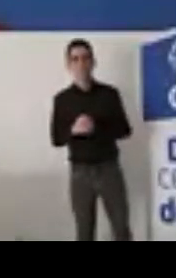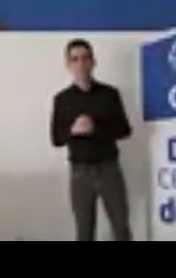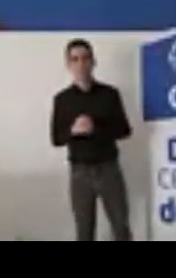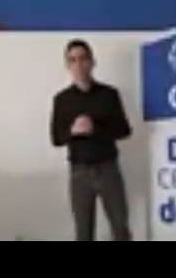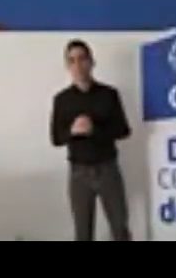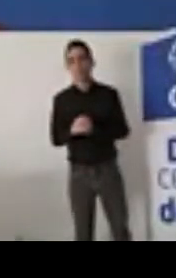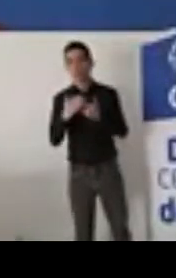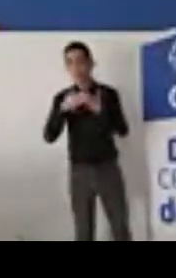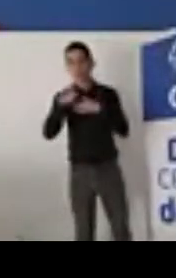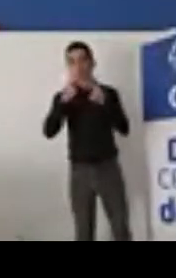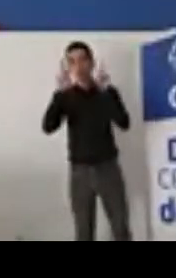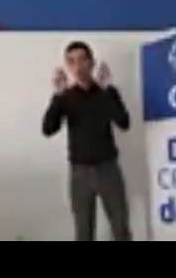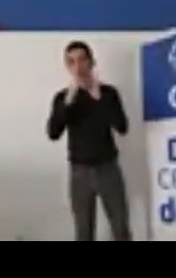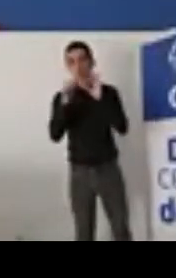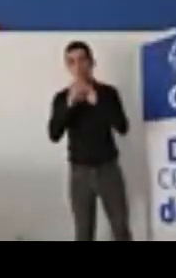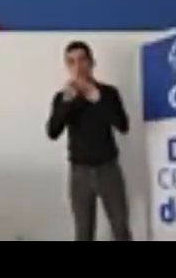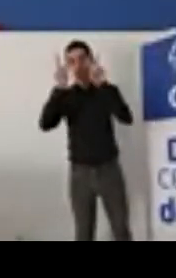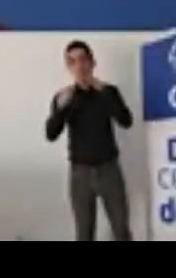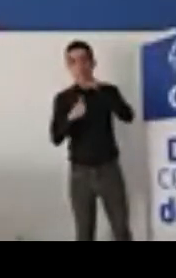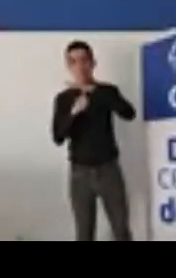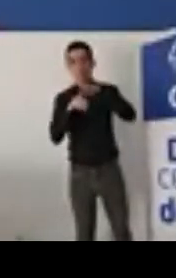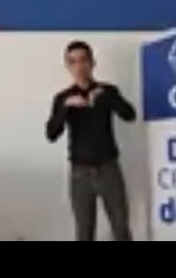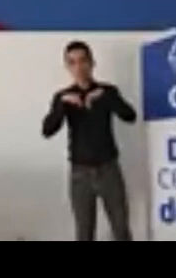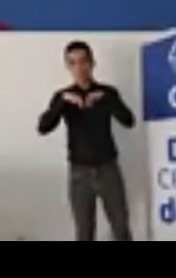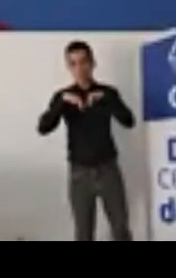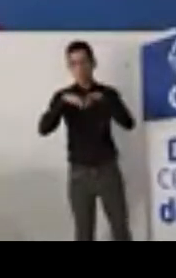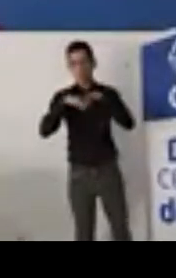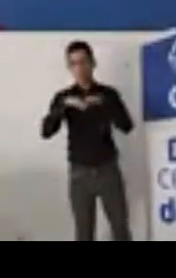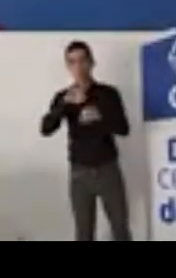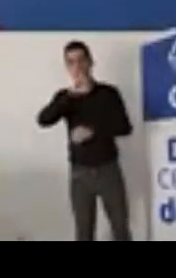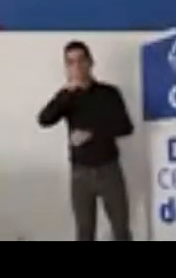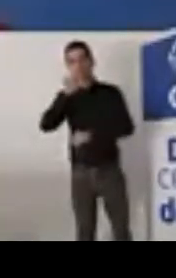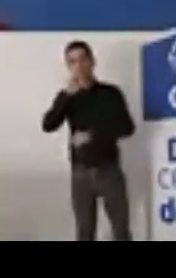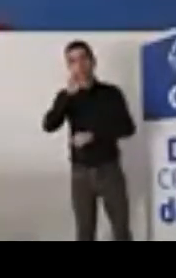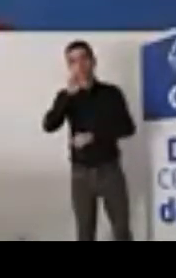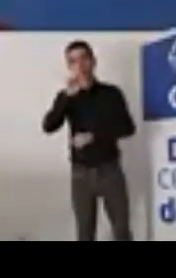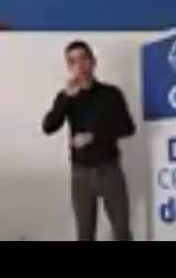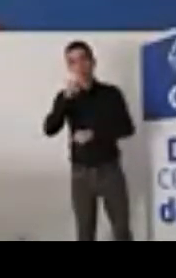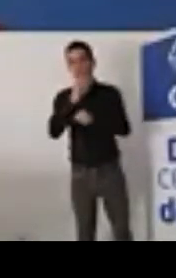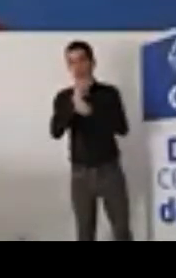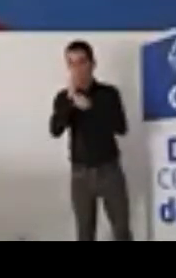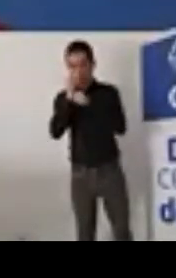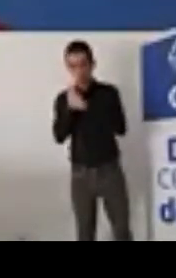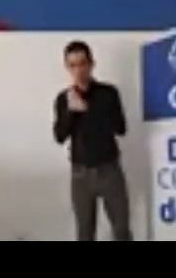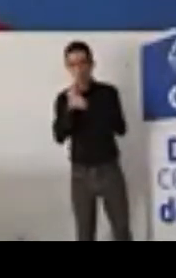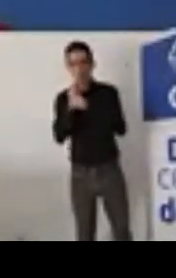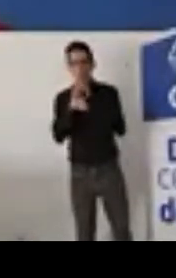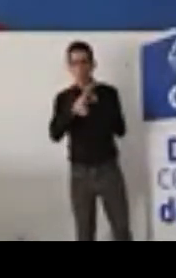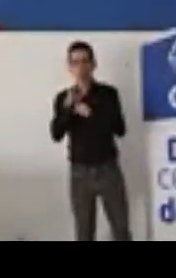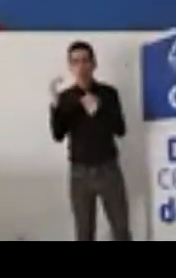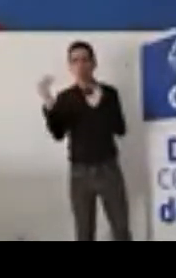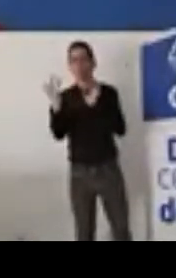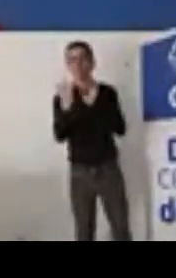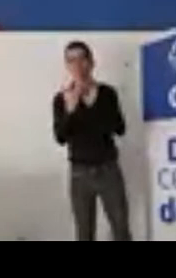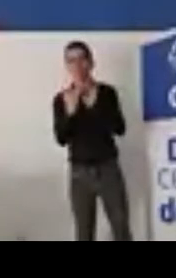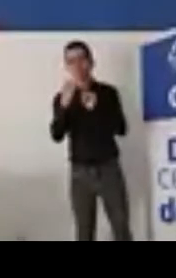trabajo en las mesas de trabajo. Estás cordialmente invitado, Julián, para poder tener justamente este debate, cuáles son estos mecanismos